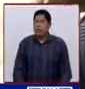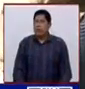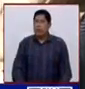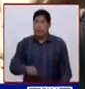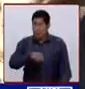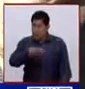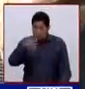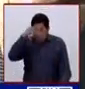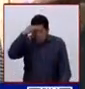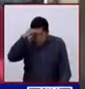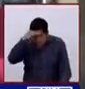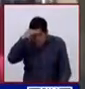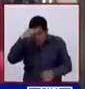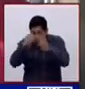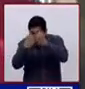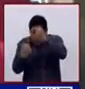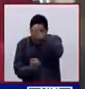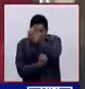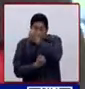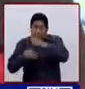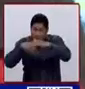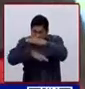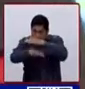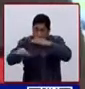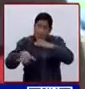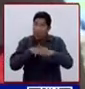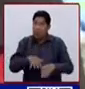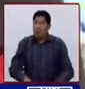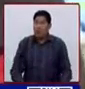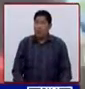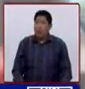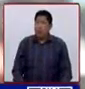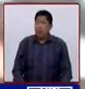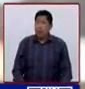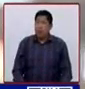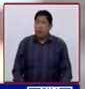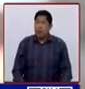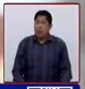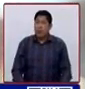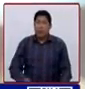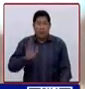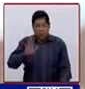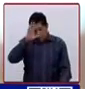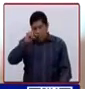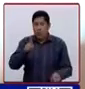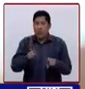Por acá, ahí abajo del puente. Por tus hermanos salí adelante.